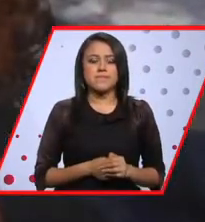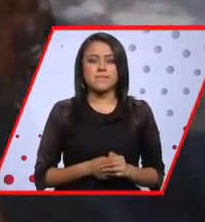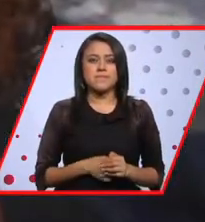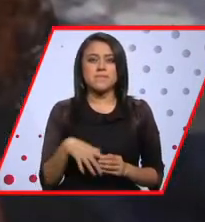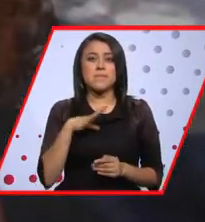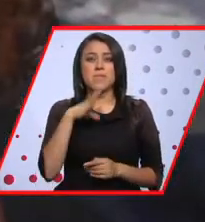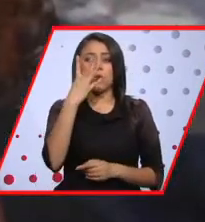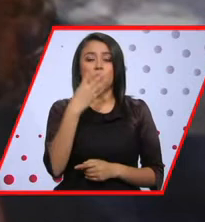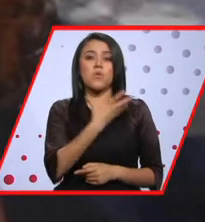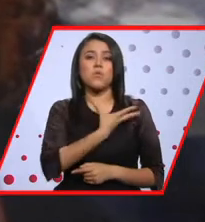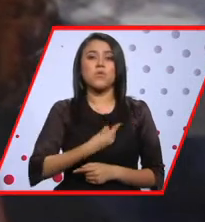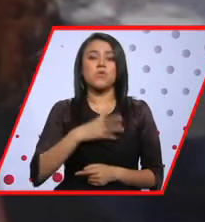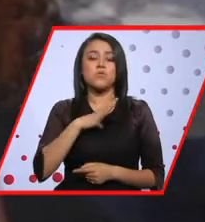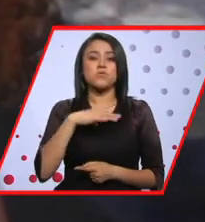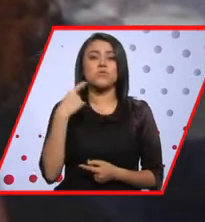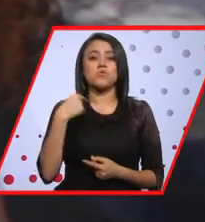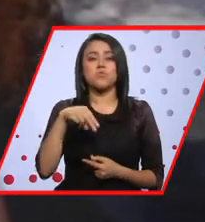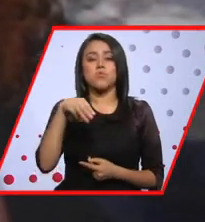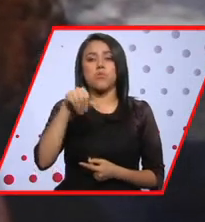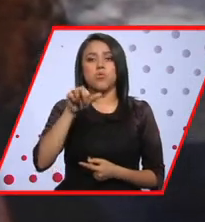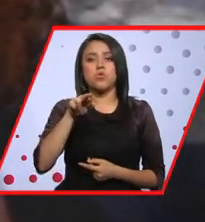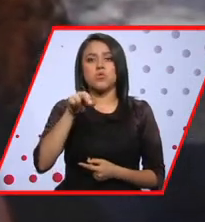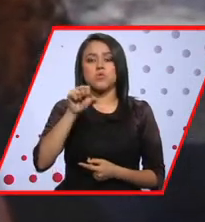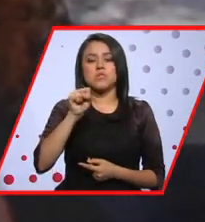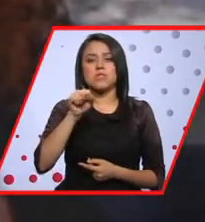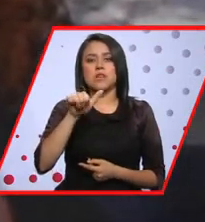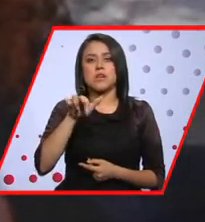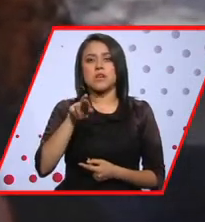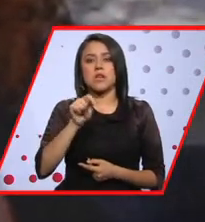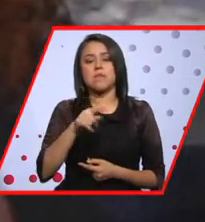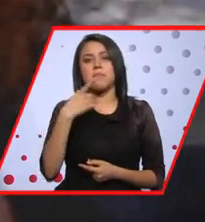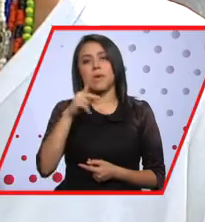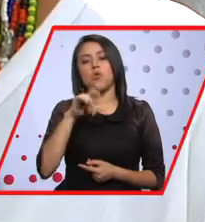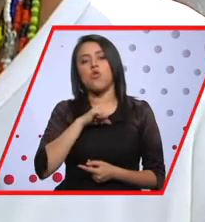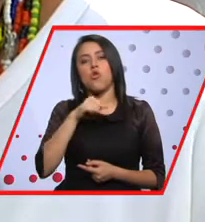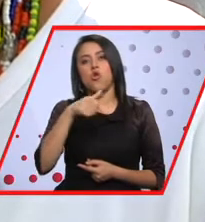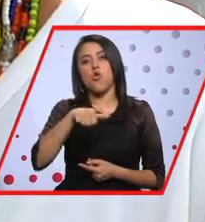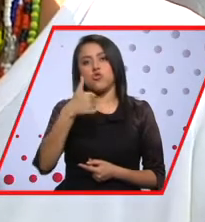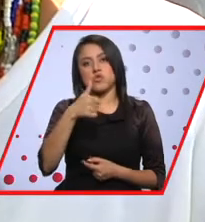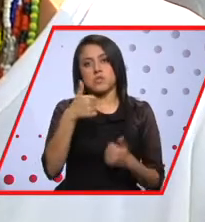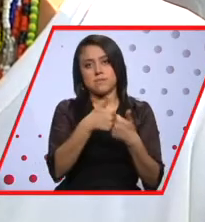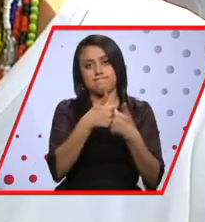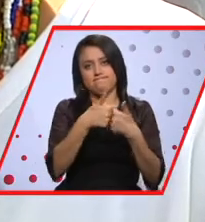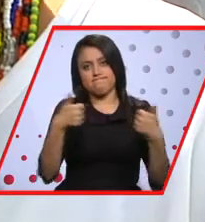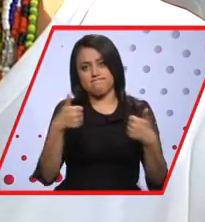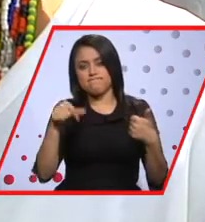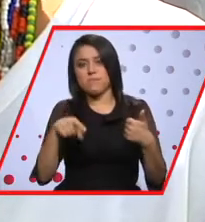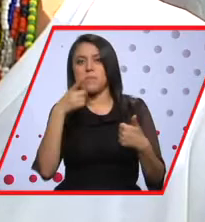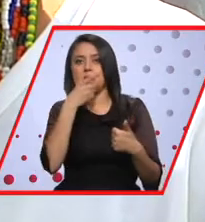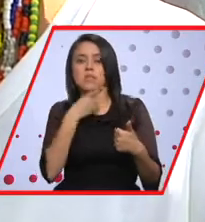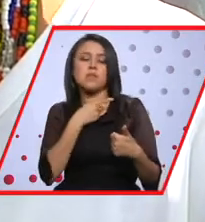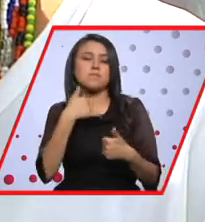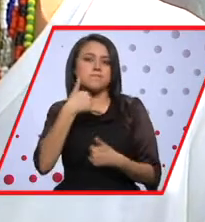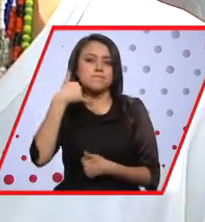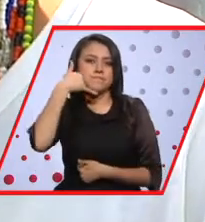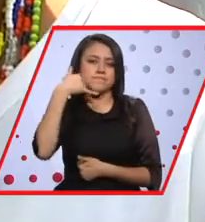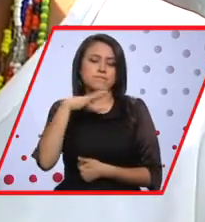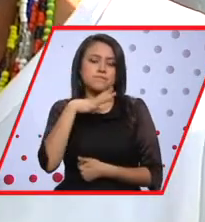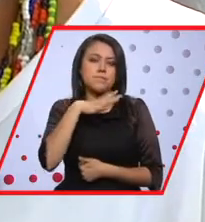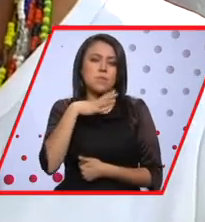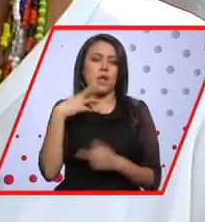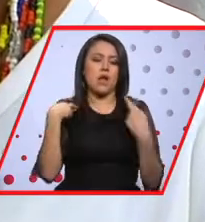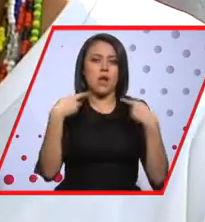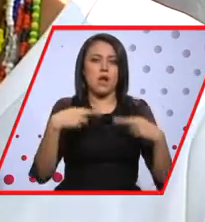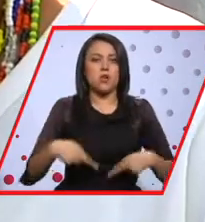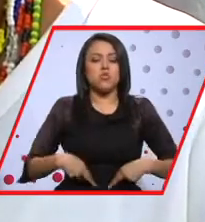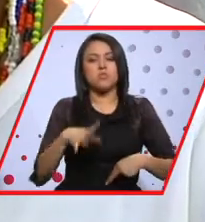Tuvo 4 hijos con Montserrat Núñez, pero hace 11 años separaron sus caminos. Me manifiesta por teléfono que yo fuera por la ropa de los